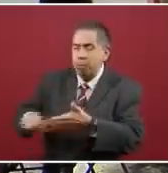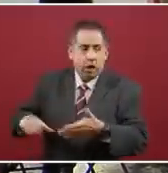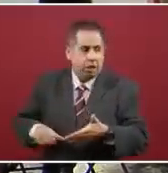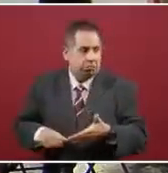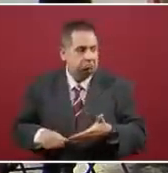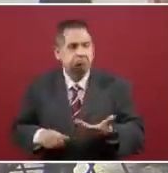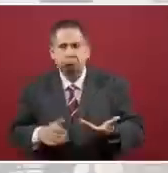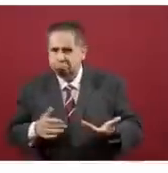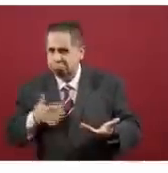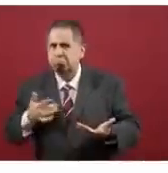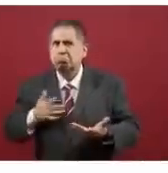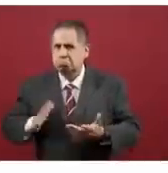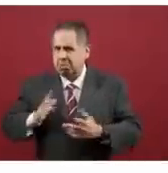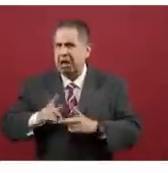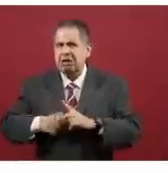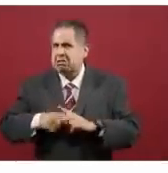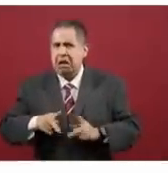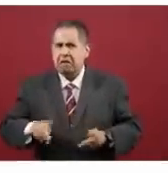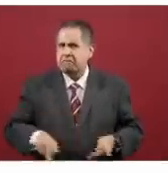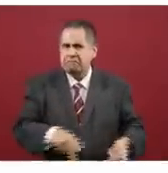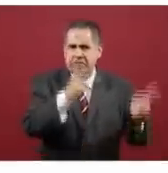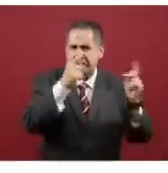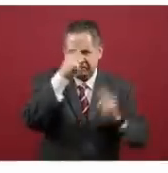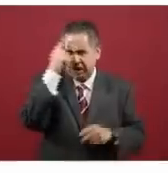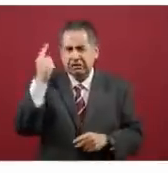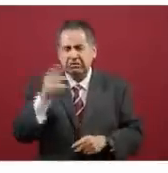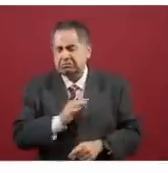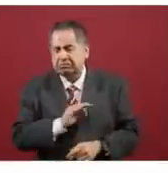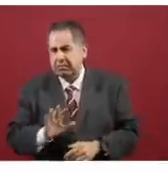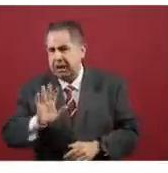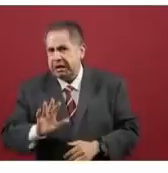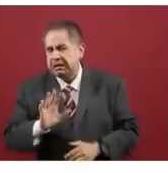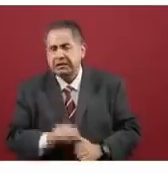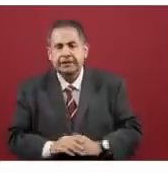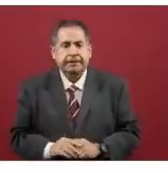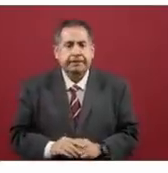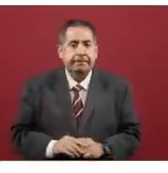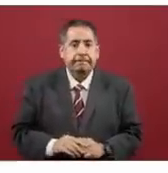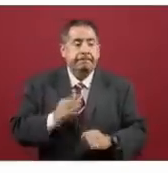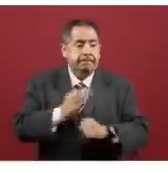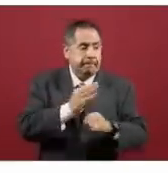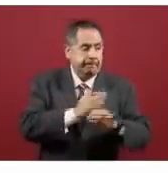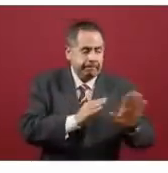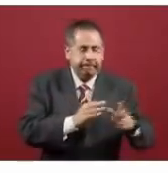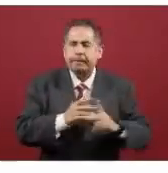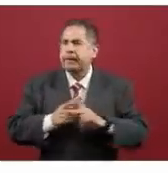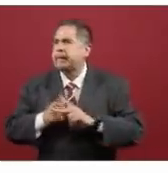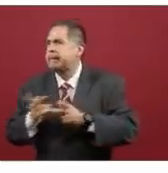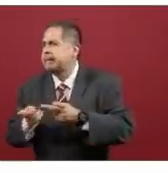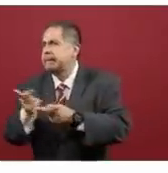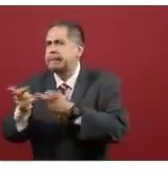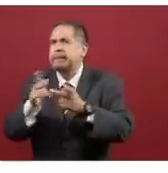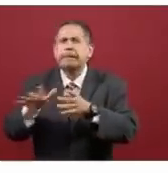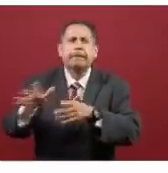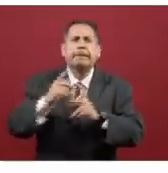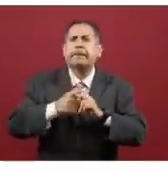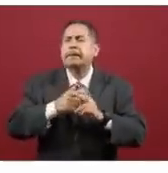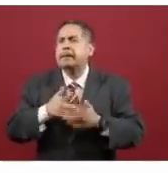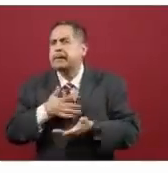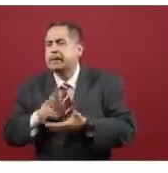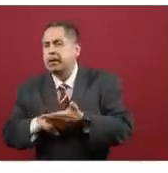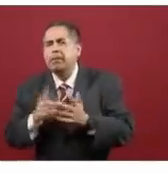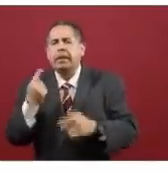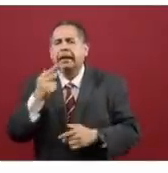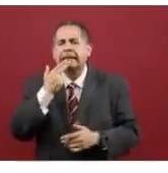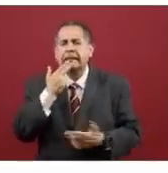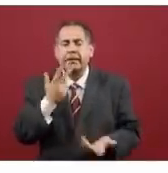venta exitosa del avión presidencial. Ahora, ¿qué se está logrando con este estudio de mercado y este avalúo para poder concluir la venta?